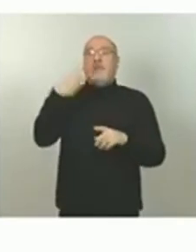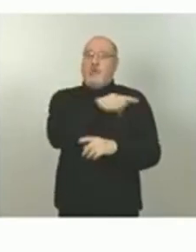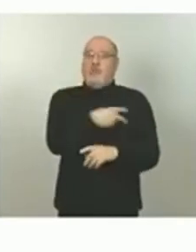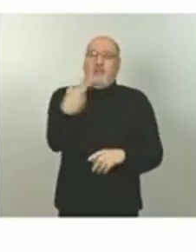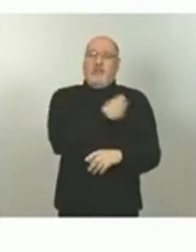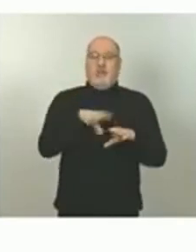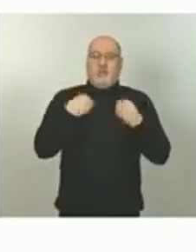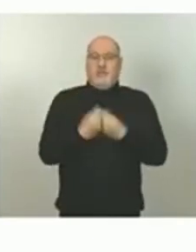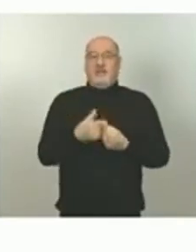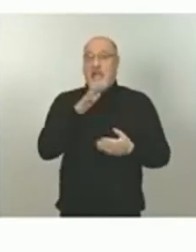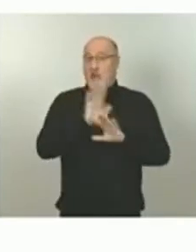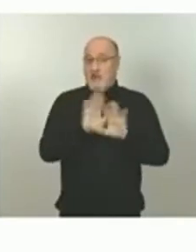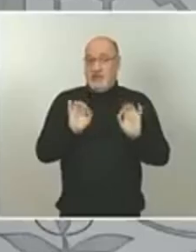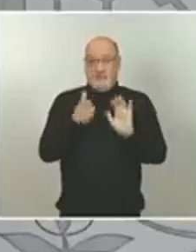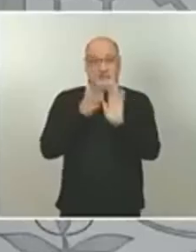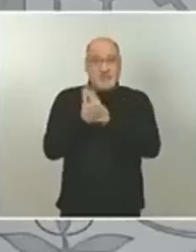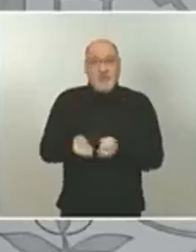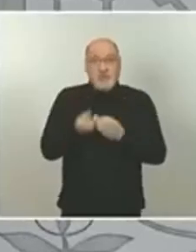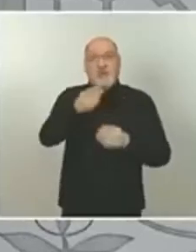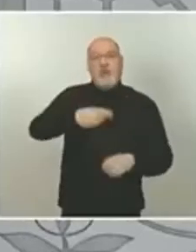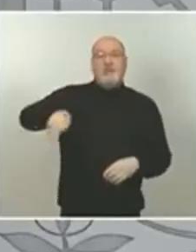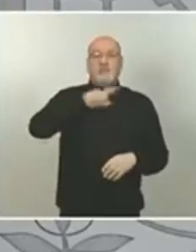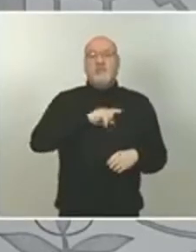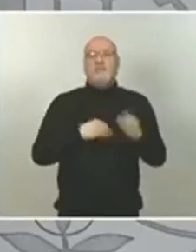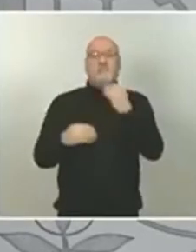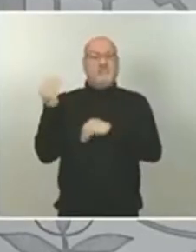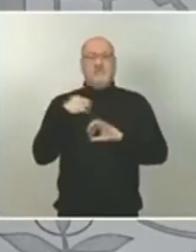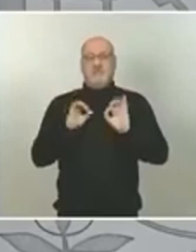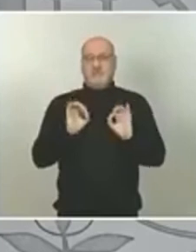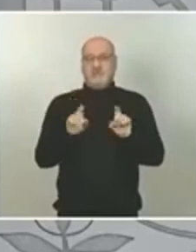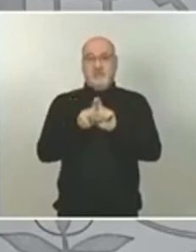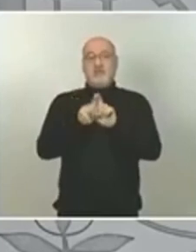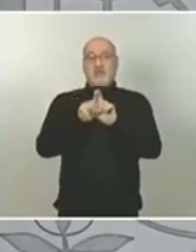parte, estar a disposición. Creo que la llegada de vacunas